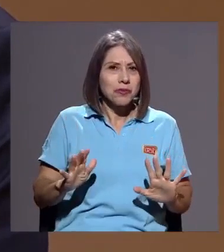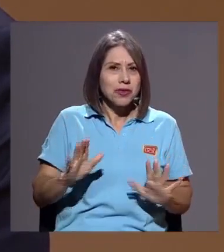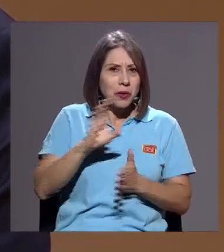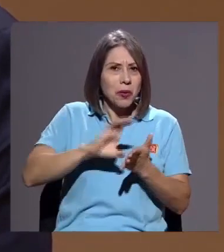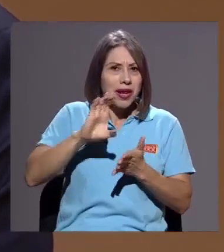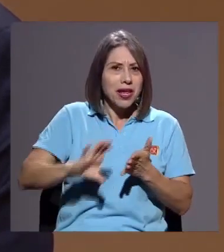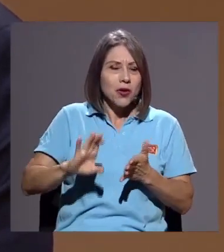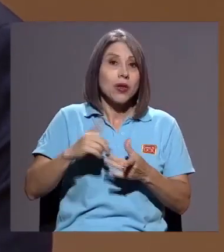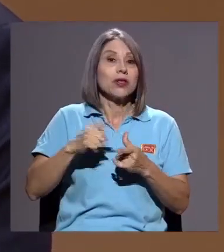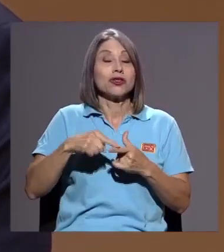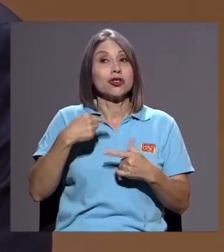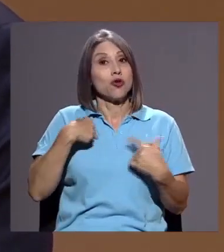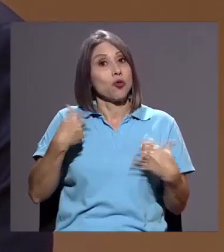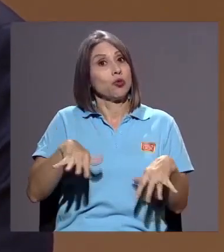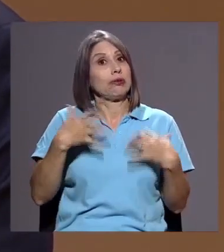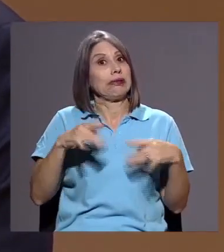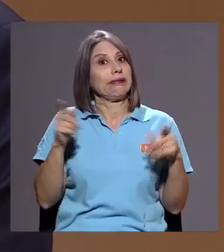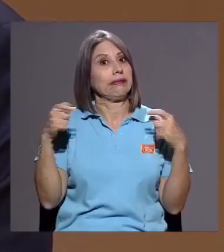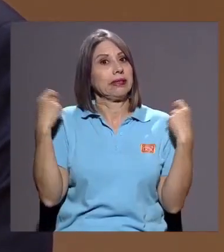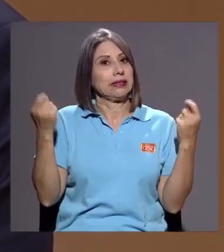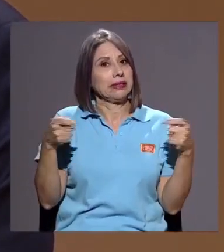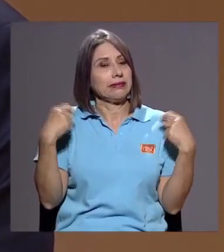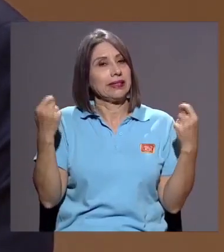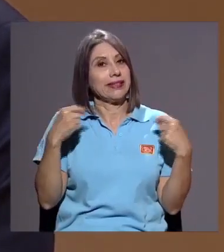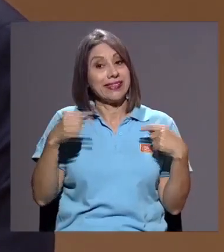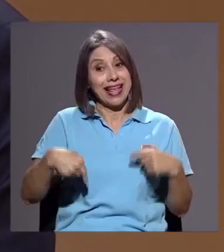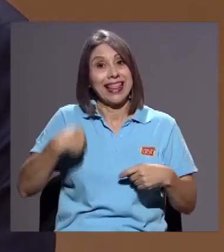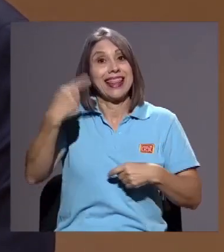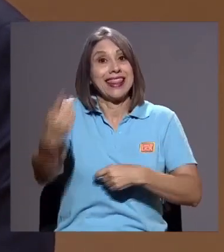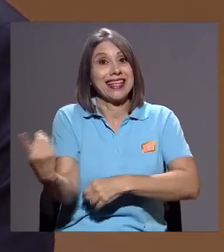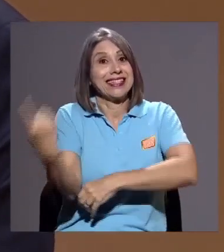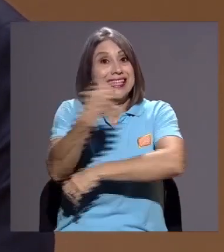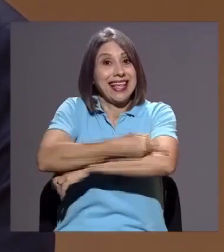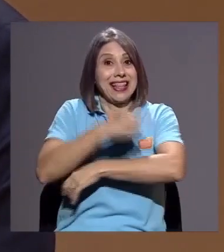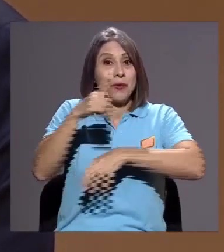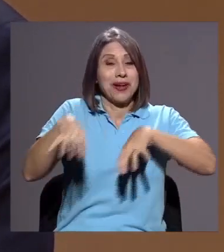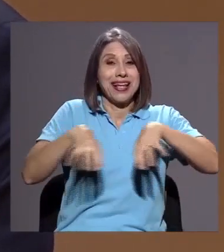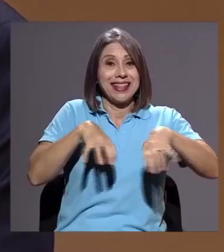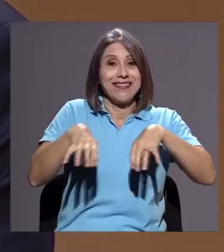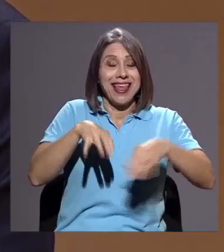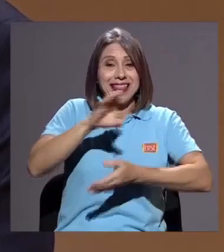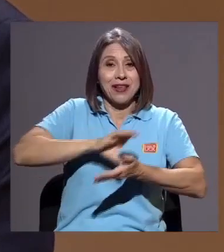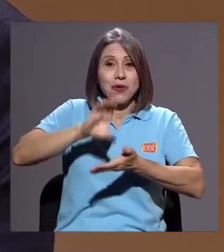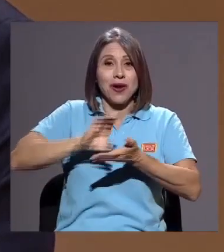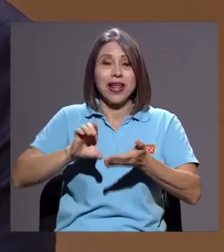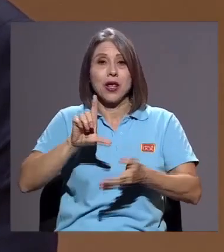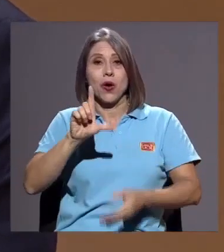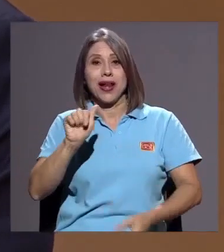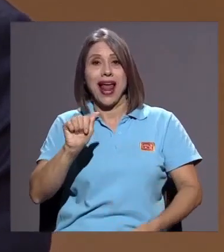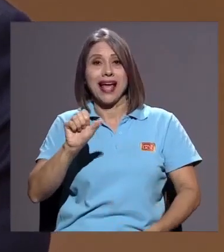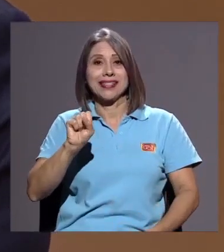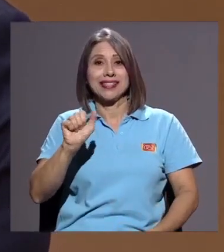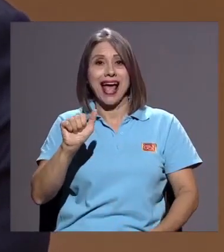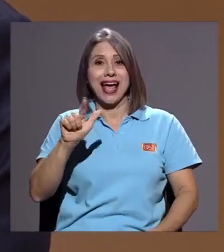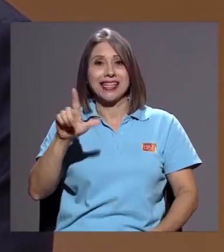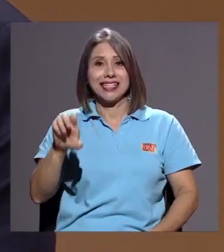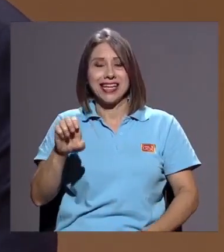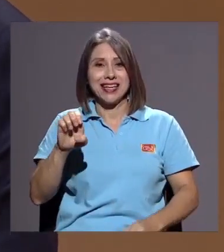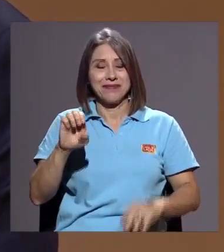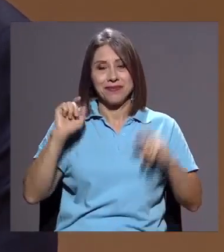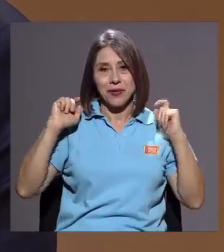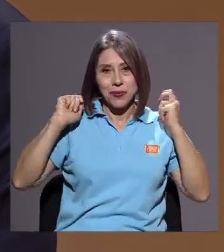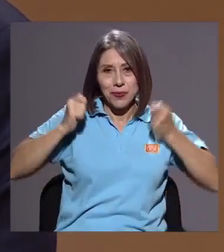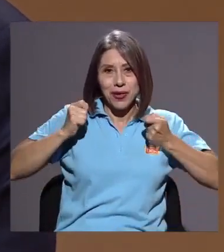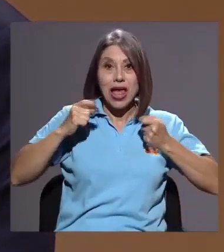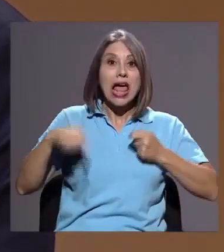parrandeé fuerte. Y entonces el día siguiente estábamos en una actividad de La Salle, que era una feria del Colegio La Salle. Al día siguiente mami me